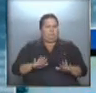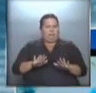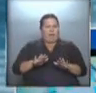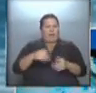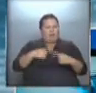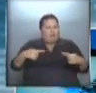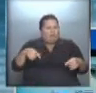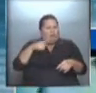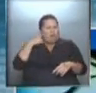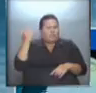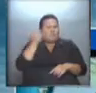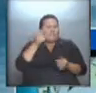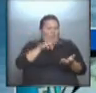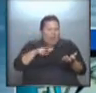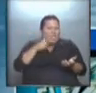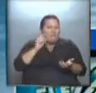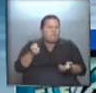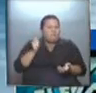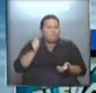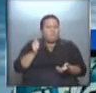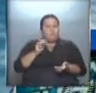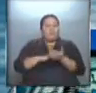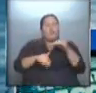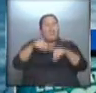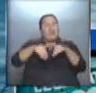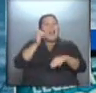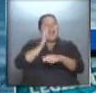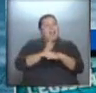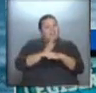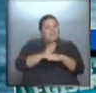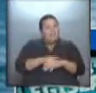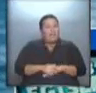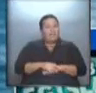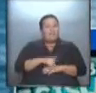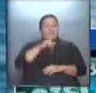algo absolutamente recorrido, leído y conocido, que es que las elecciones de medio término